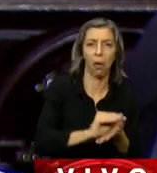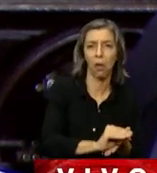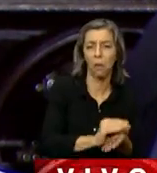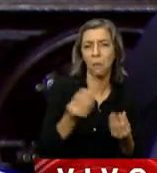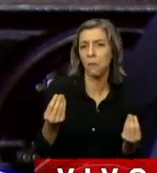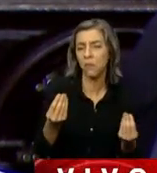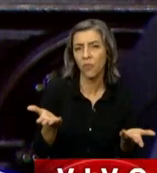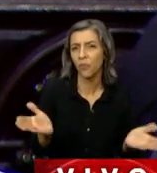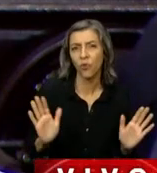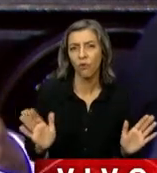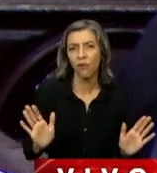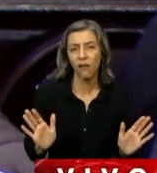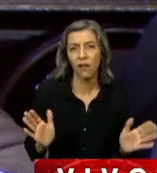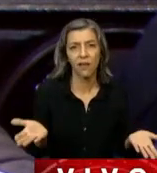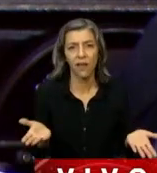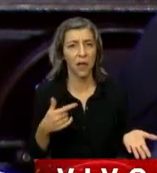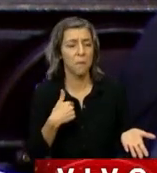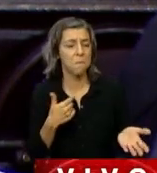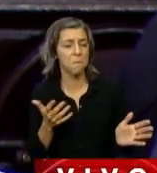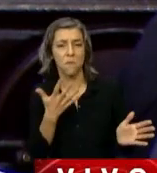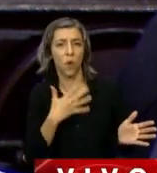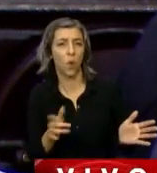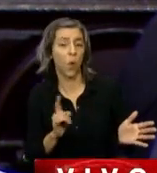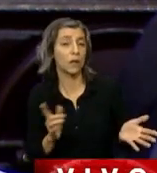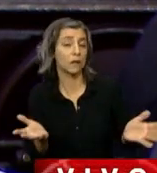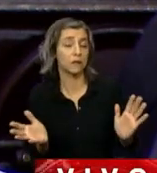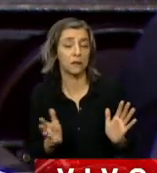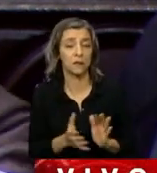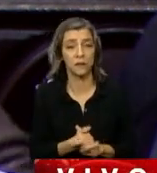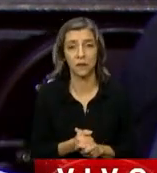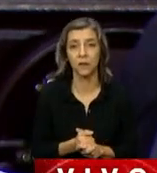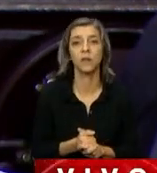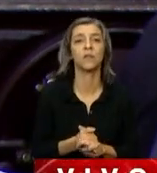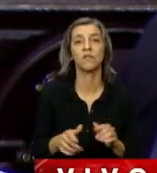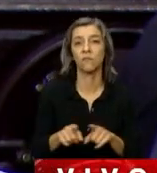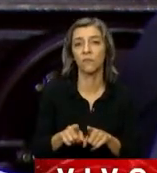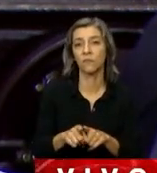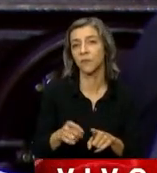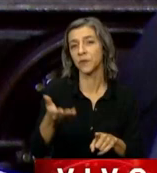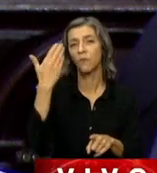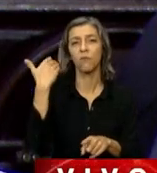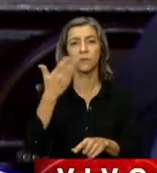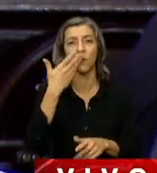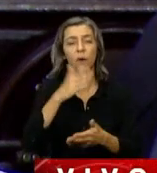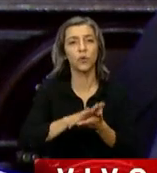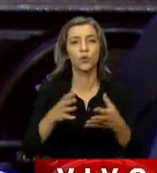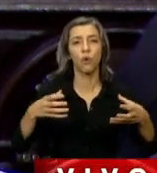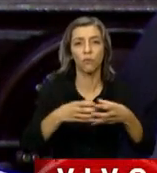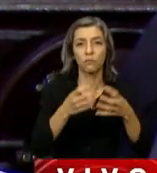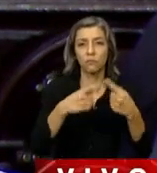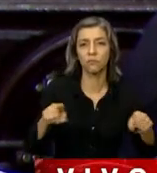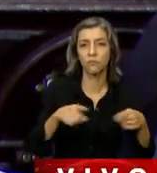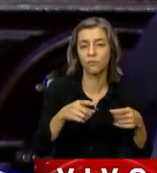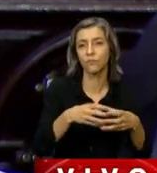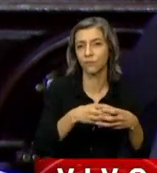excepto la misma palabra. Lo mismo decían, termino, presidente, con la Orquesta Sinfónica de Salta, una de las mejores orquestas sinfónicas